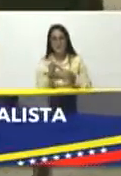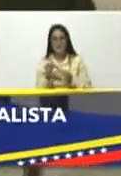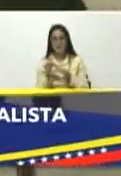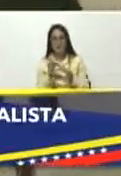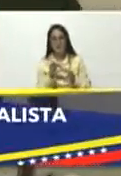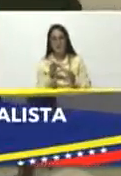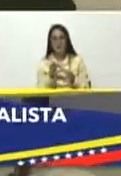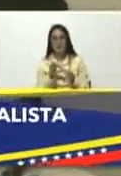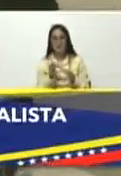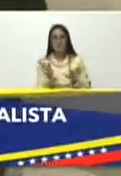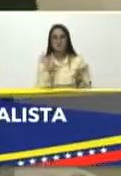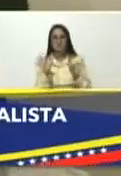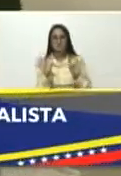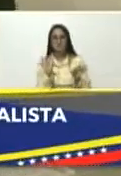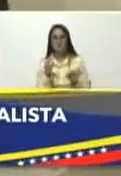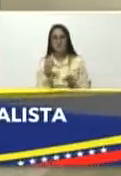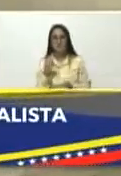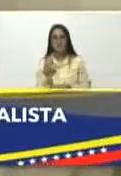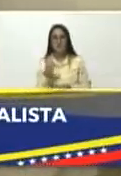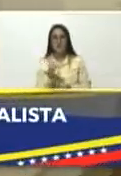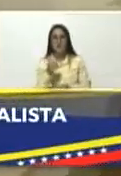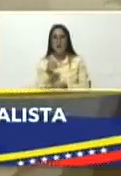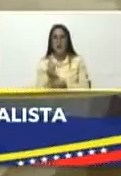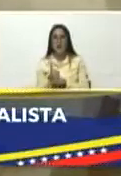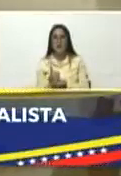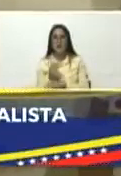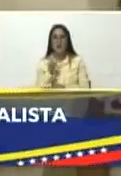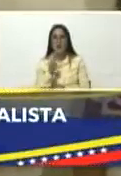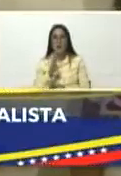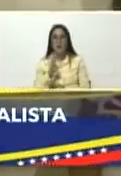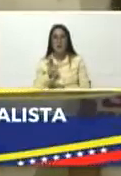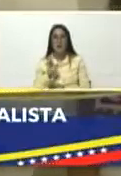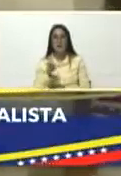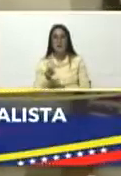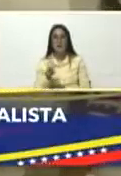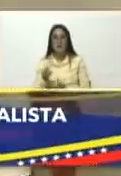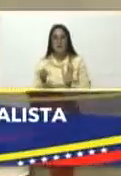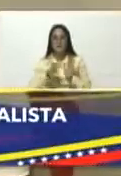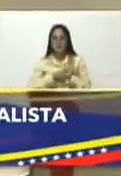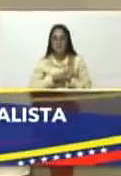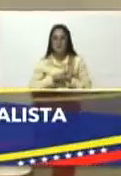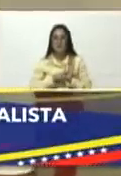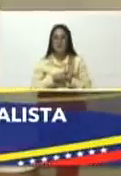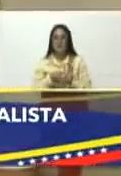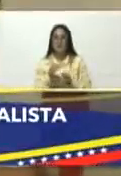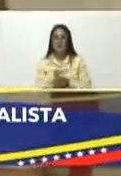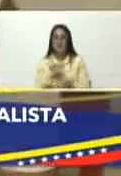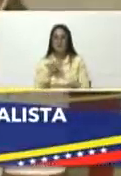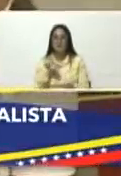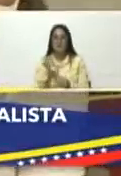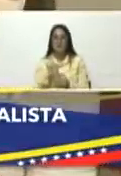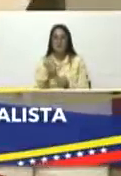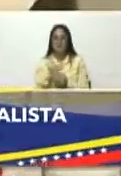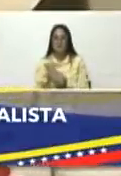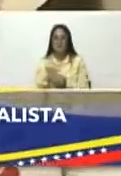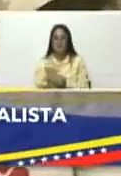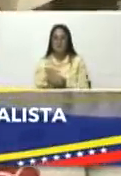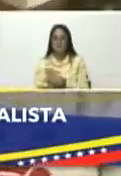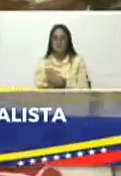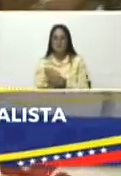misiones, elegimos dos jefes de VH, ratificados con la mayoría de la votación.